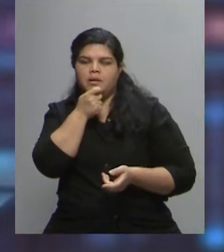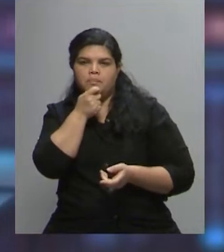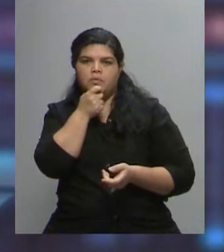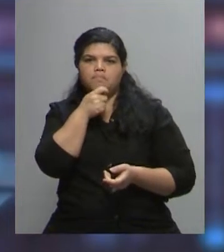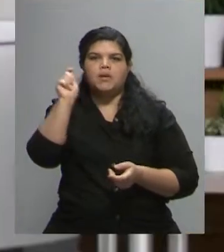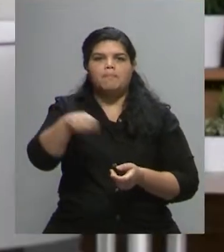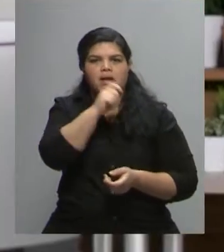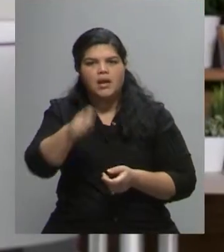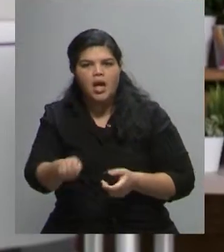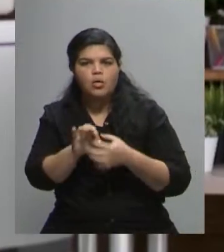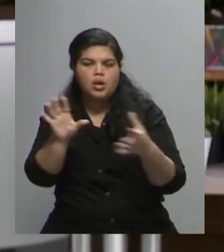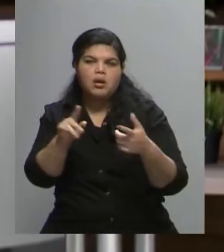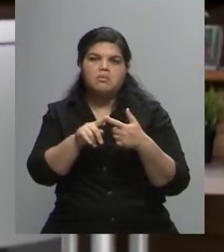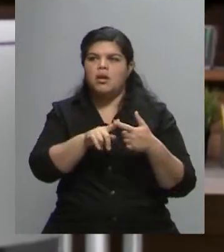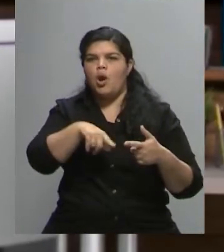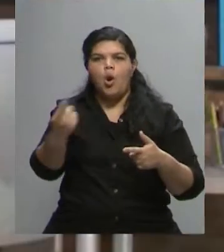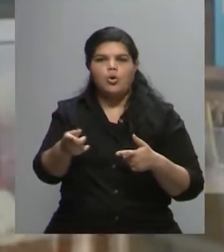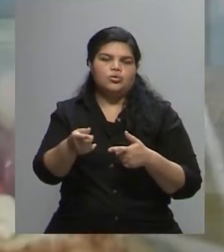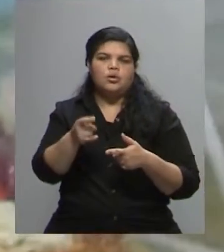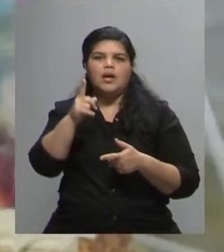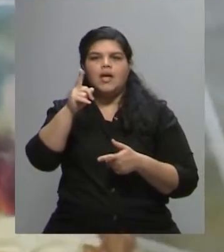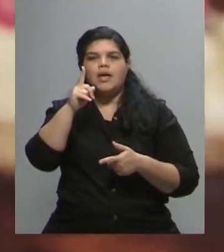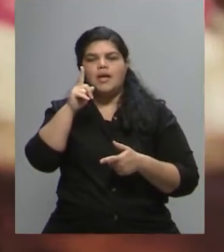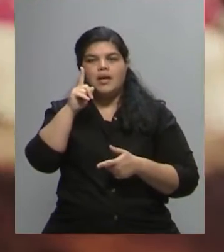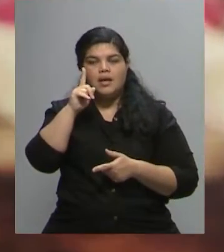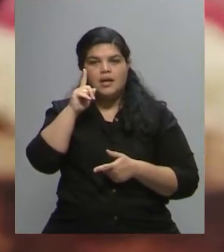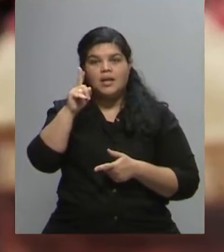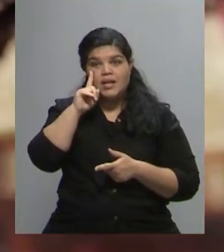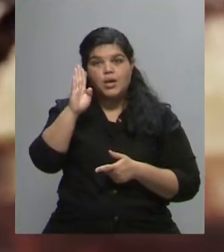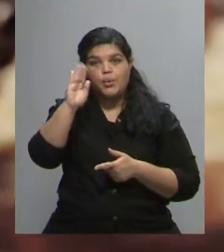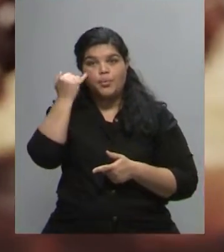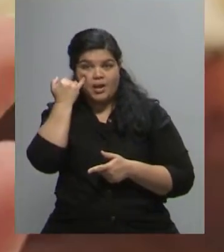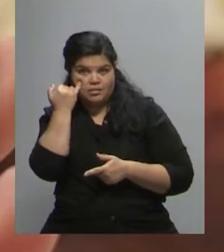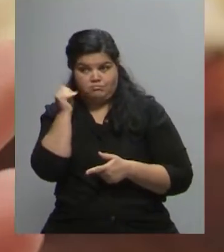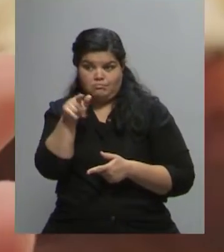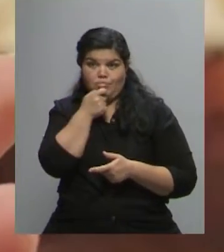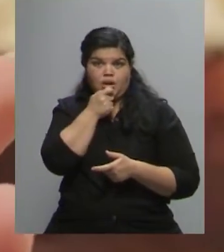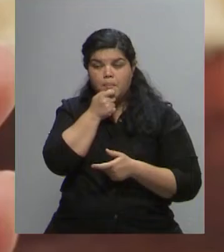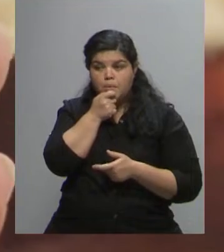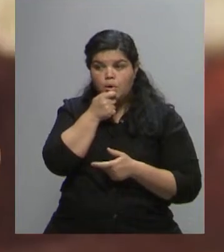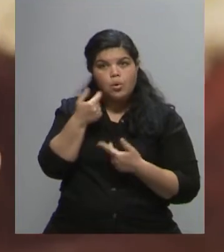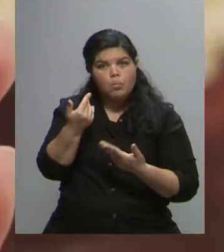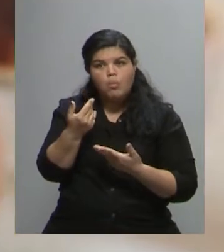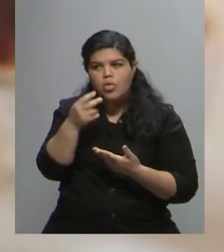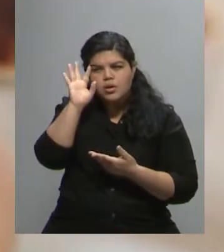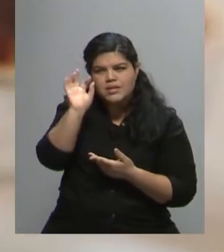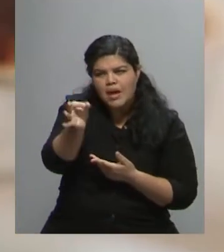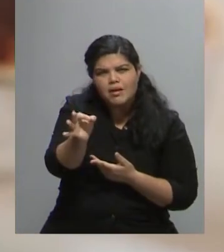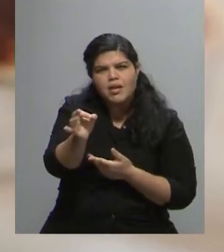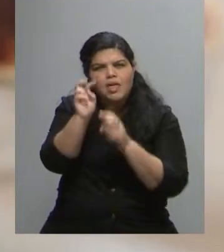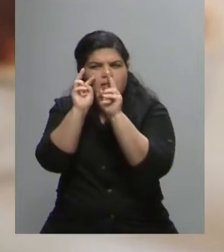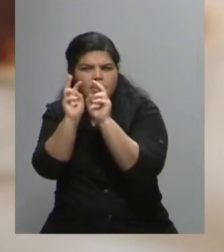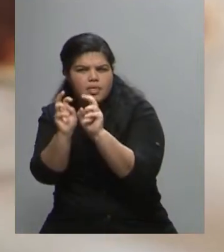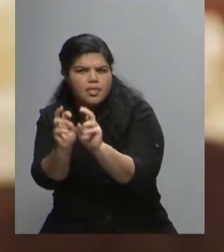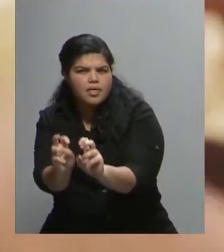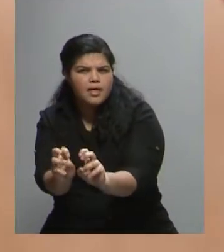cualquier plataforma, yo no solo puedo observar si una persona compra o no compra algo, sino que puedo observar todo el proceso decisorio, o sea, cómo